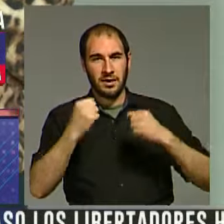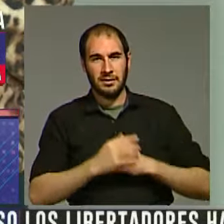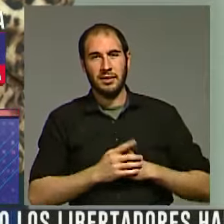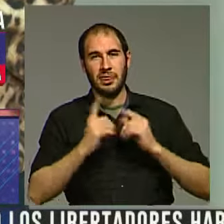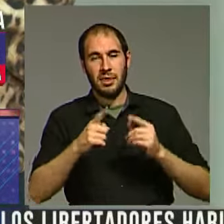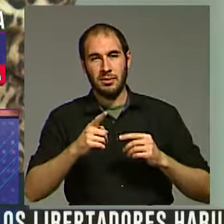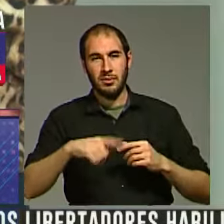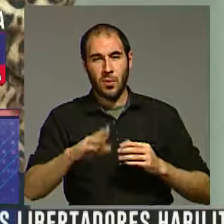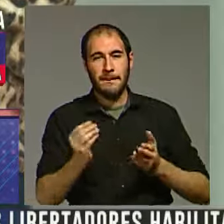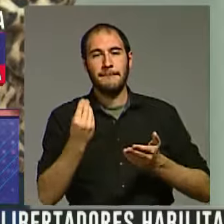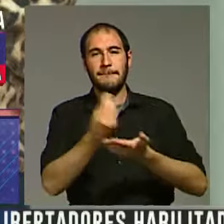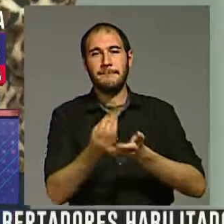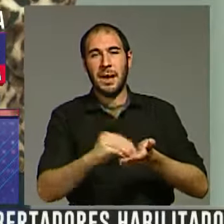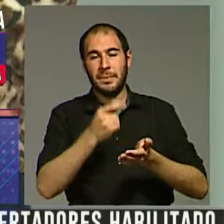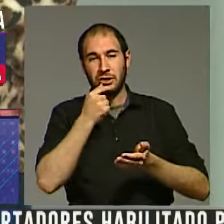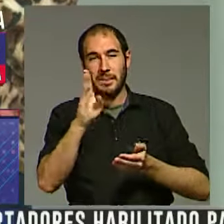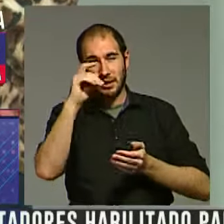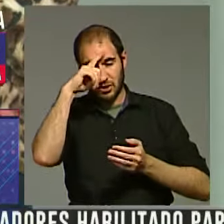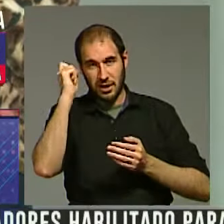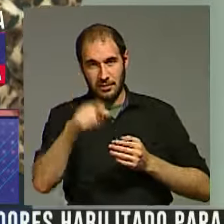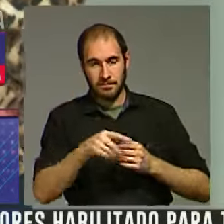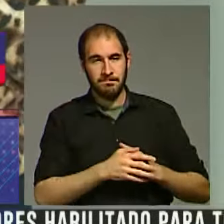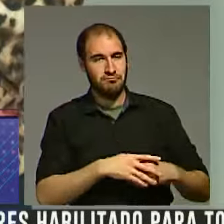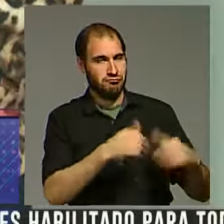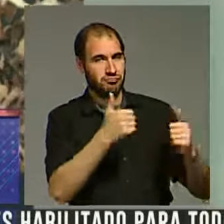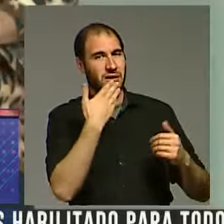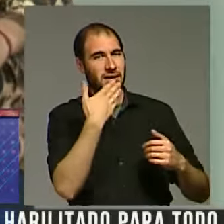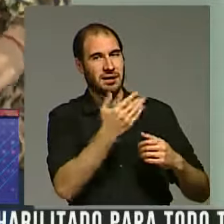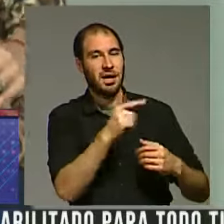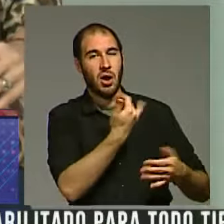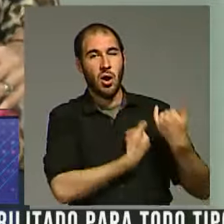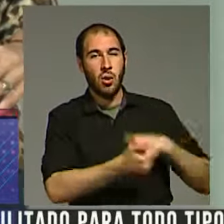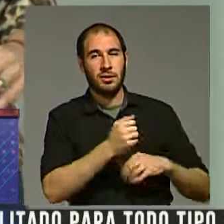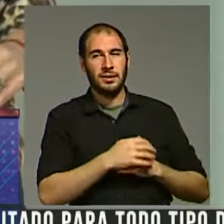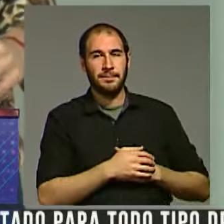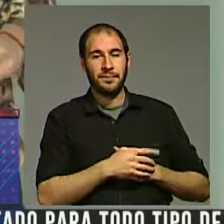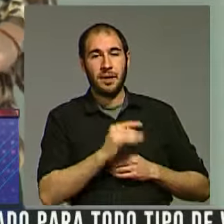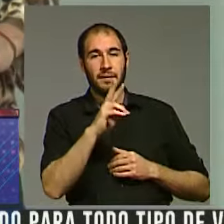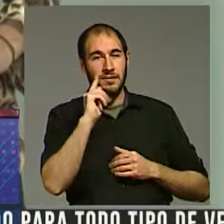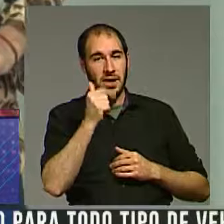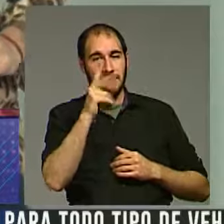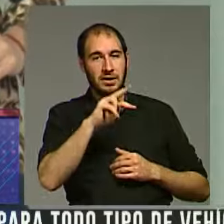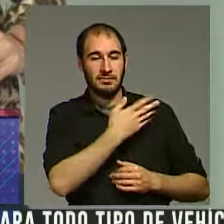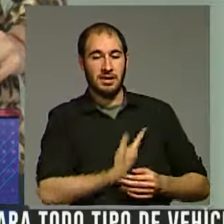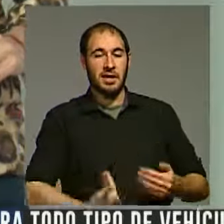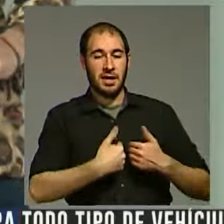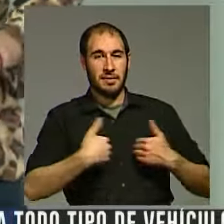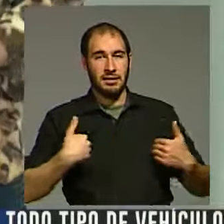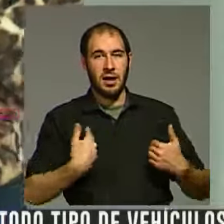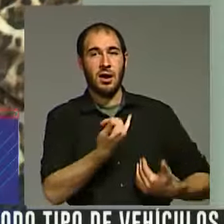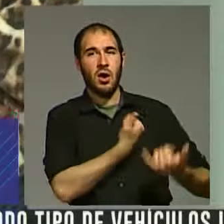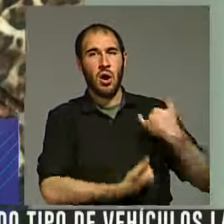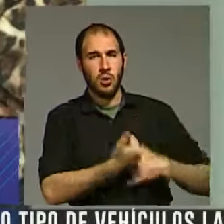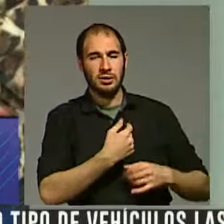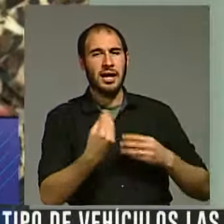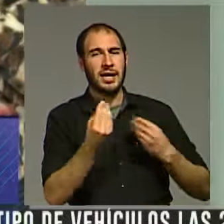una plaza más para Mendoza en la B Nacional. Perfecto, muchas gracias. Ahí pasaba la palabra de Luis Vila, vicepresidente de Gimnasia, que nos contaba puntualmente